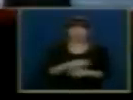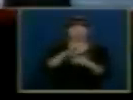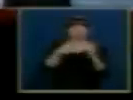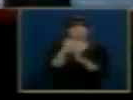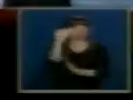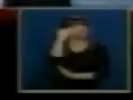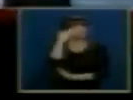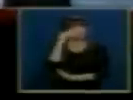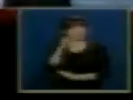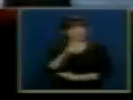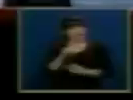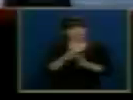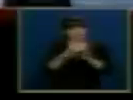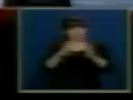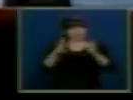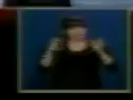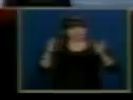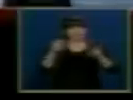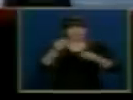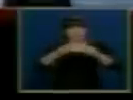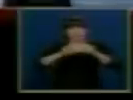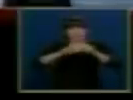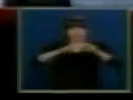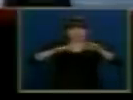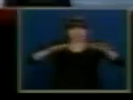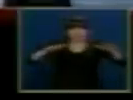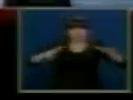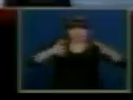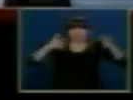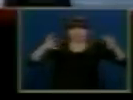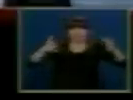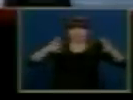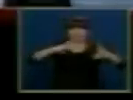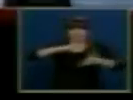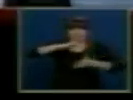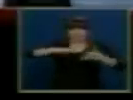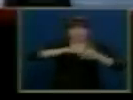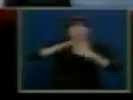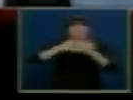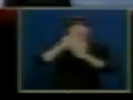esto se magnifica y reproduce en semejante caldo de cultivo.